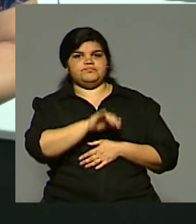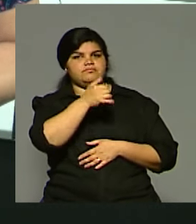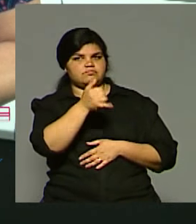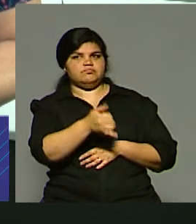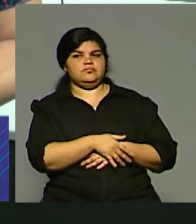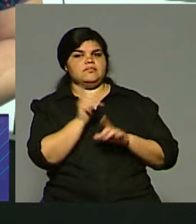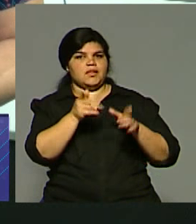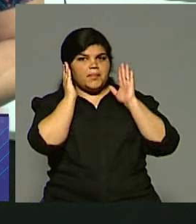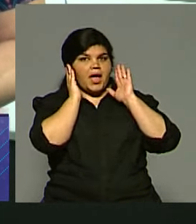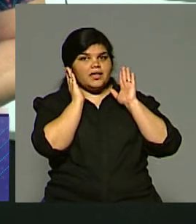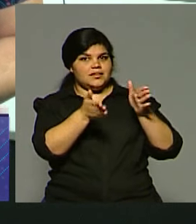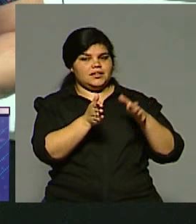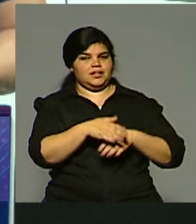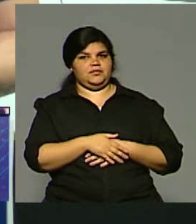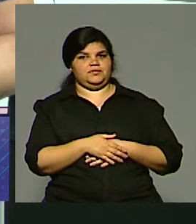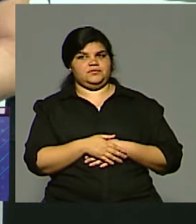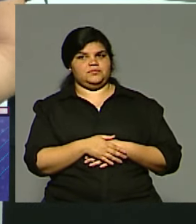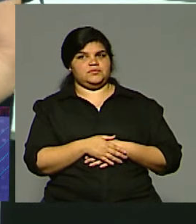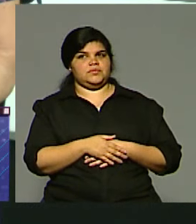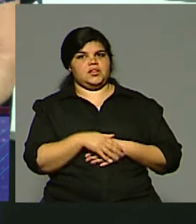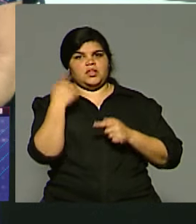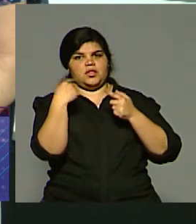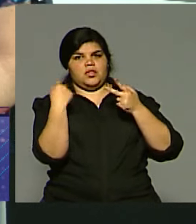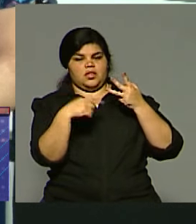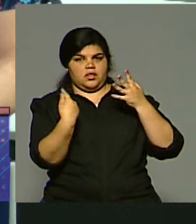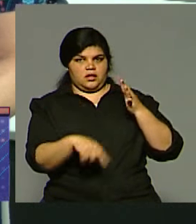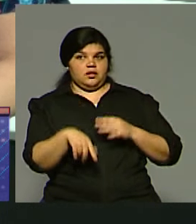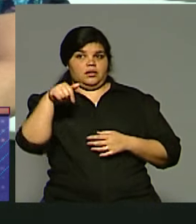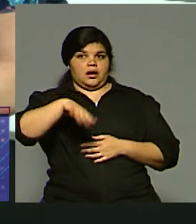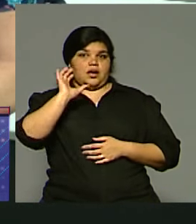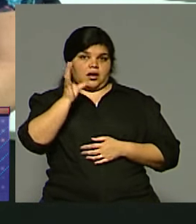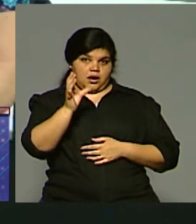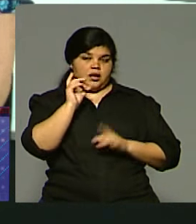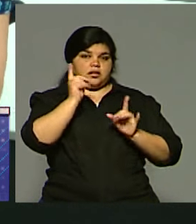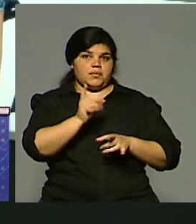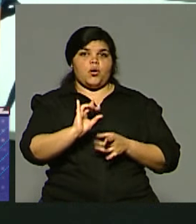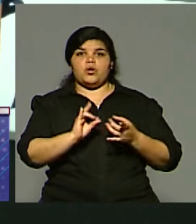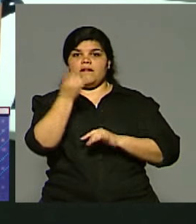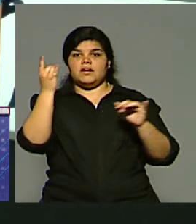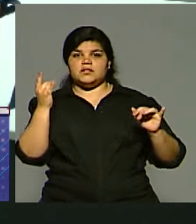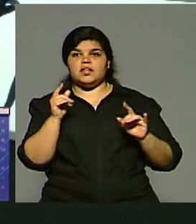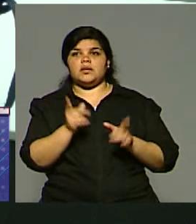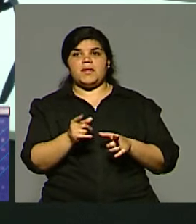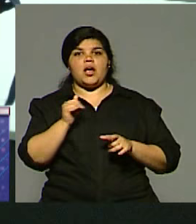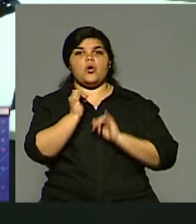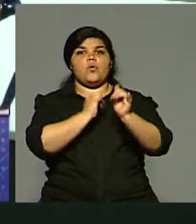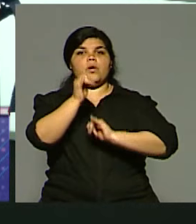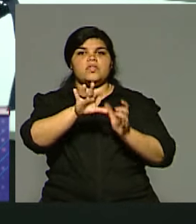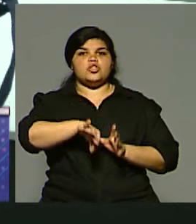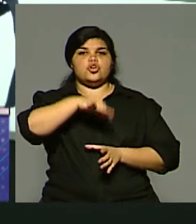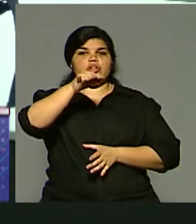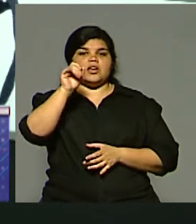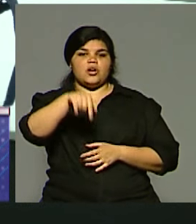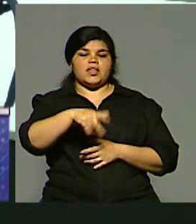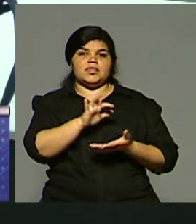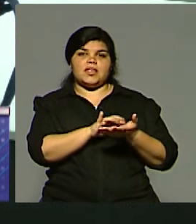atentos en las distintas redes sociales del canal de Señalu como de universidad, en donde vamos a hacer alusiones a este sorteo del